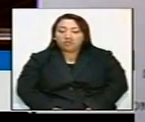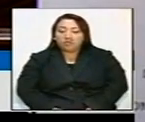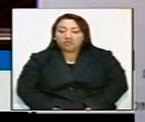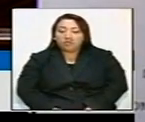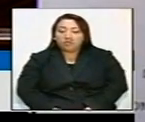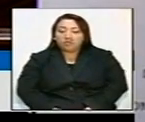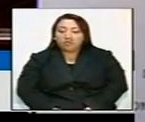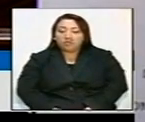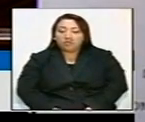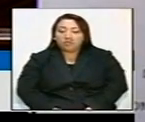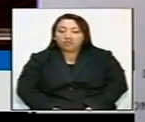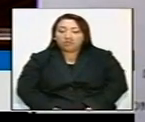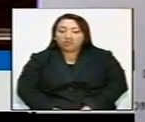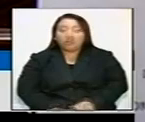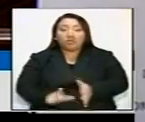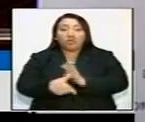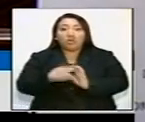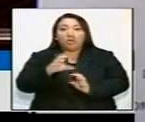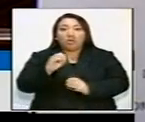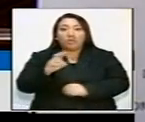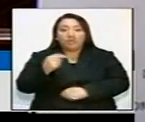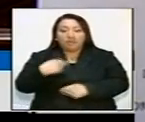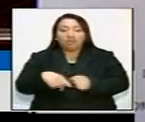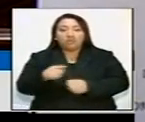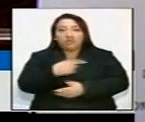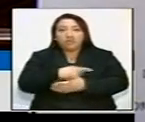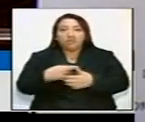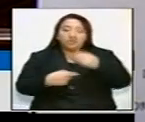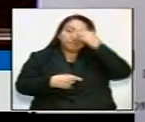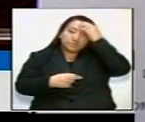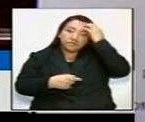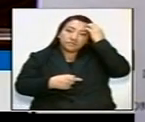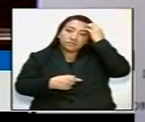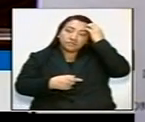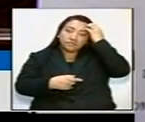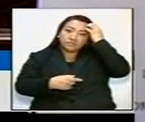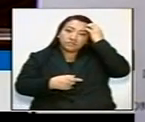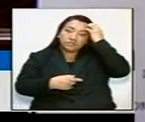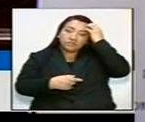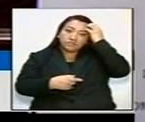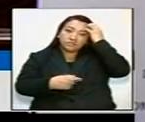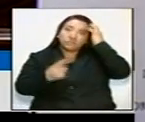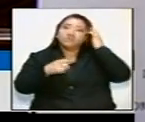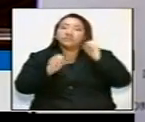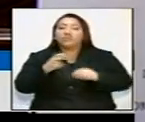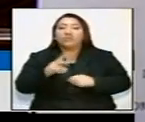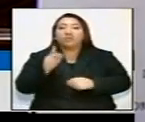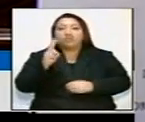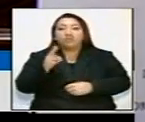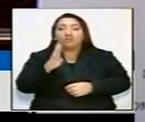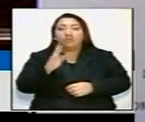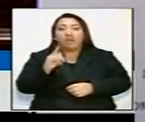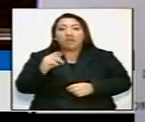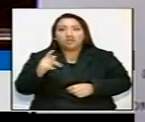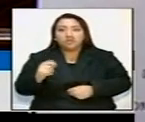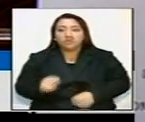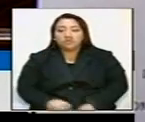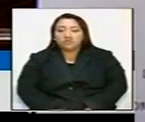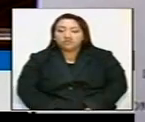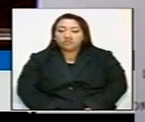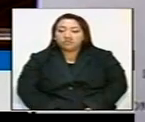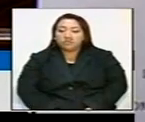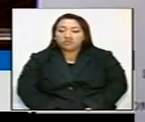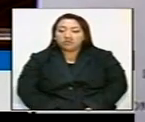para iniciar ese trabajo en las próximas semanas. Algo interesante que mencionó el profesor Vance es el tema